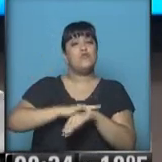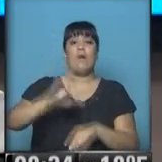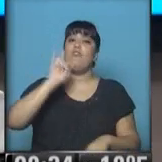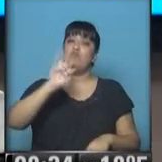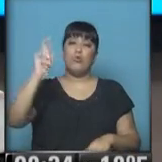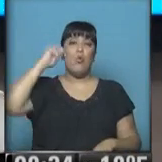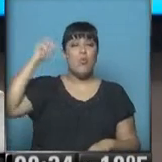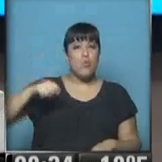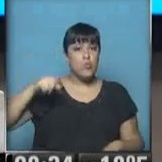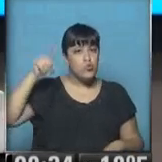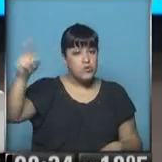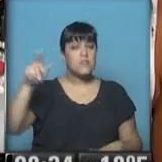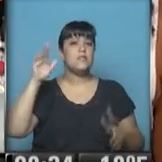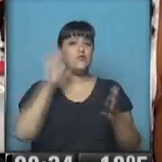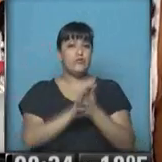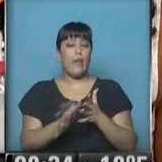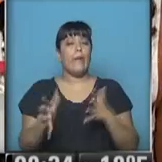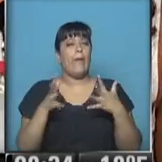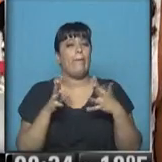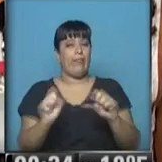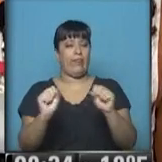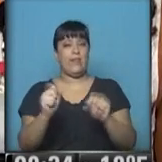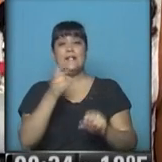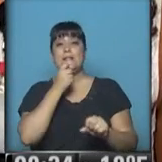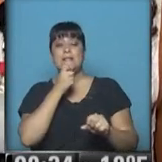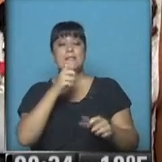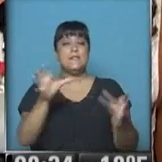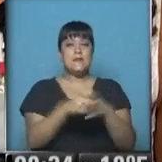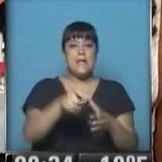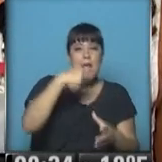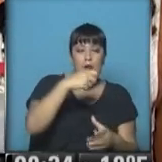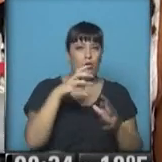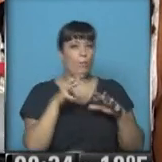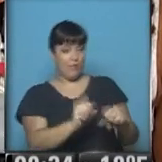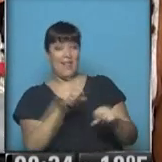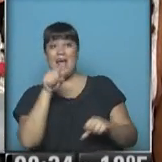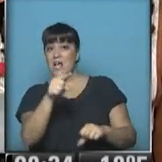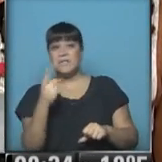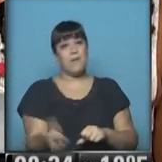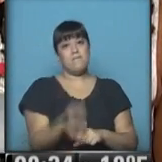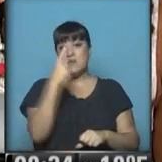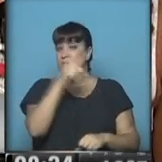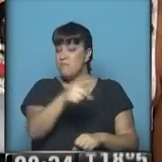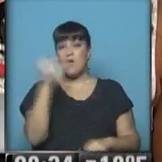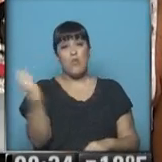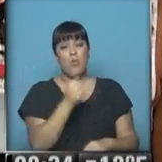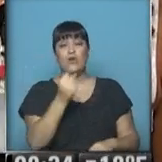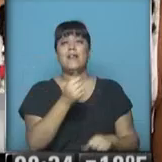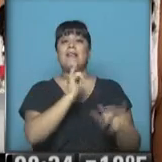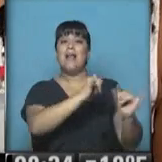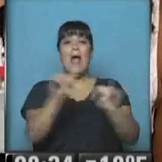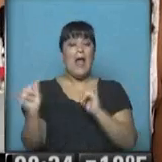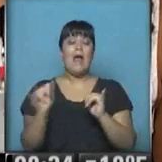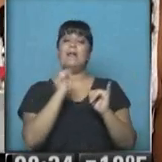materia de la de la detección en Casos de narcomenudeo que es el primer paso donde nuestros chicos nuestros adolescentes